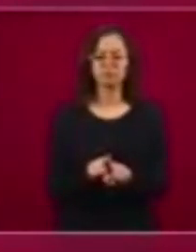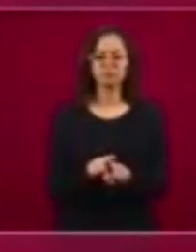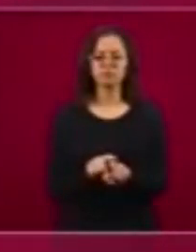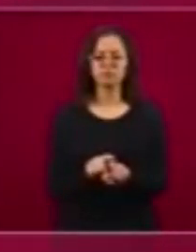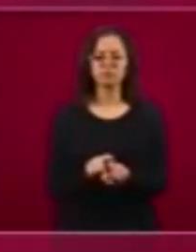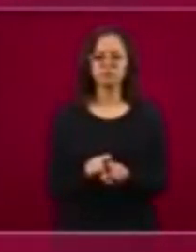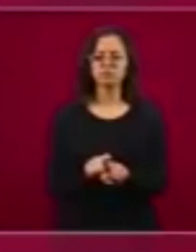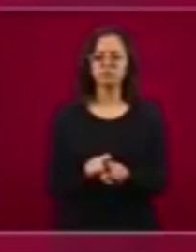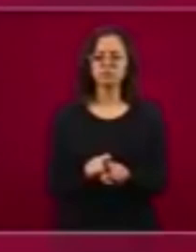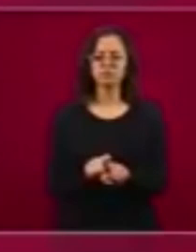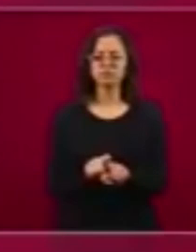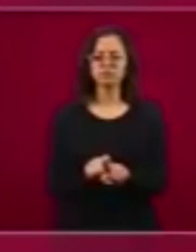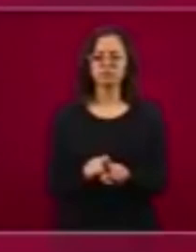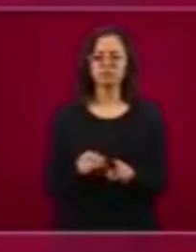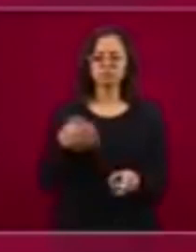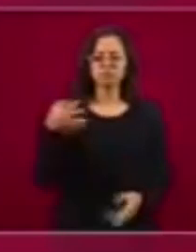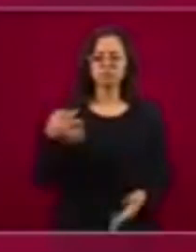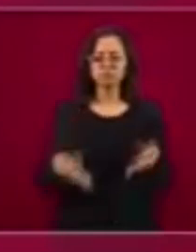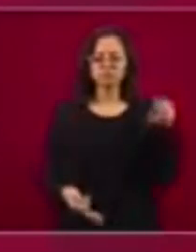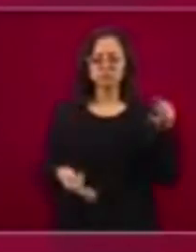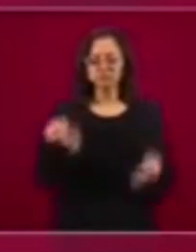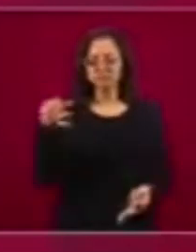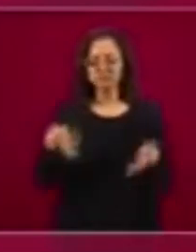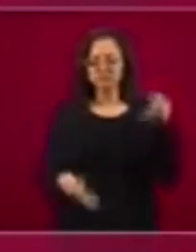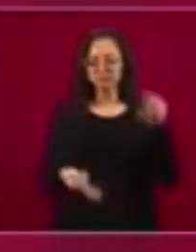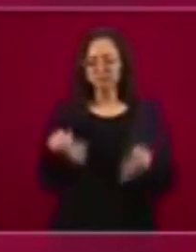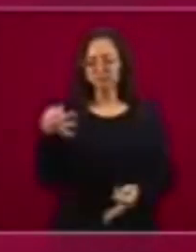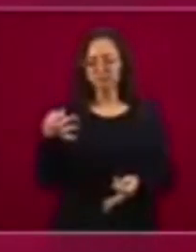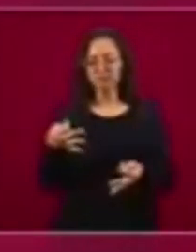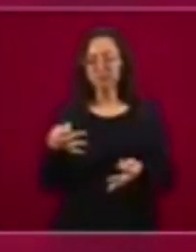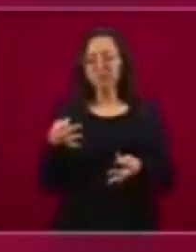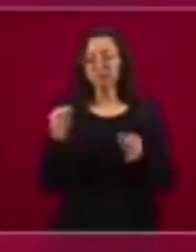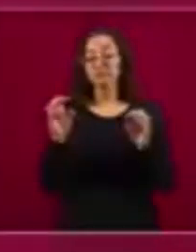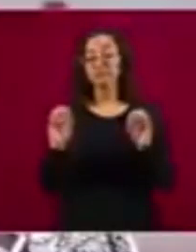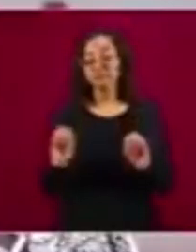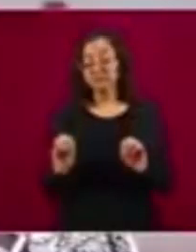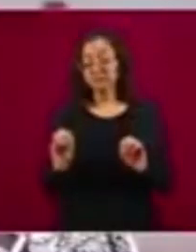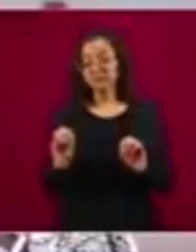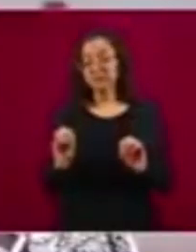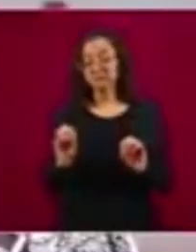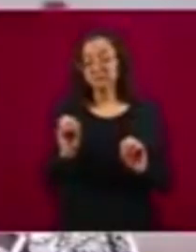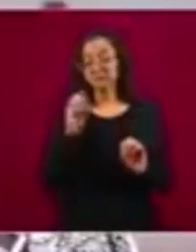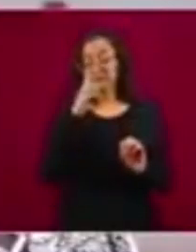los tribunales o